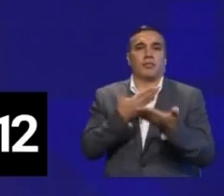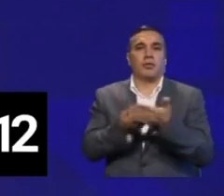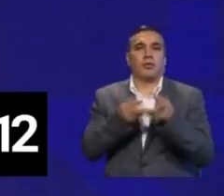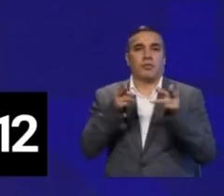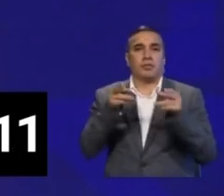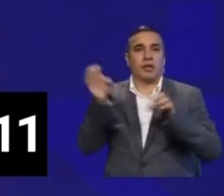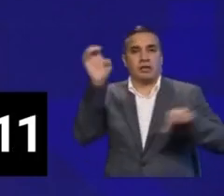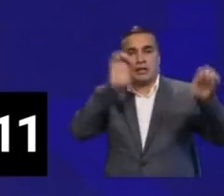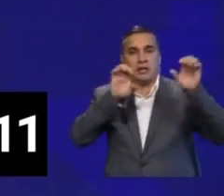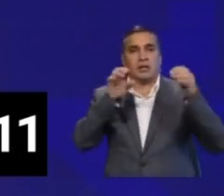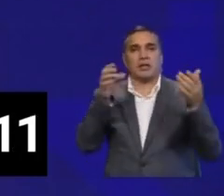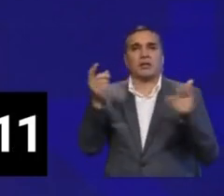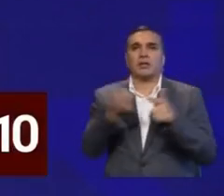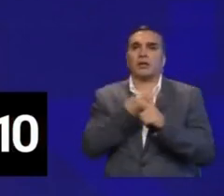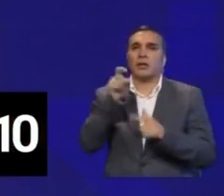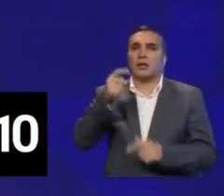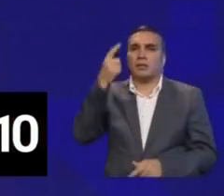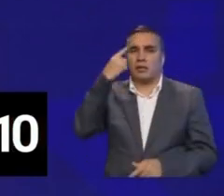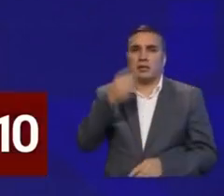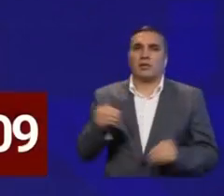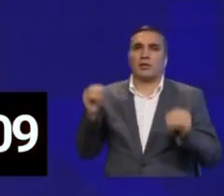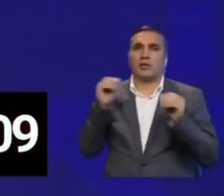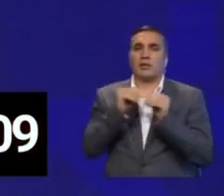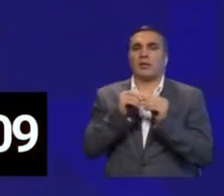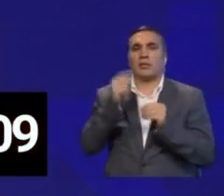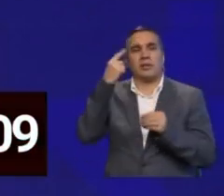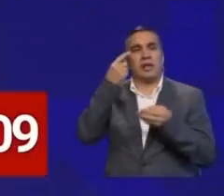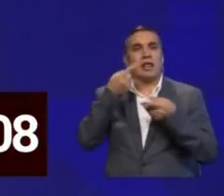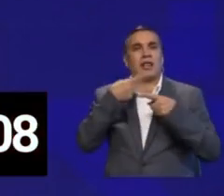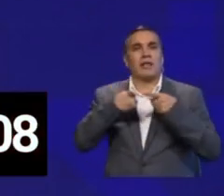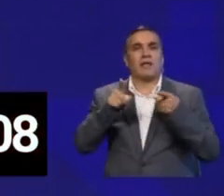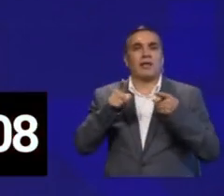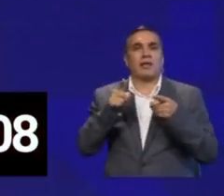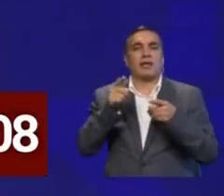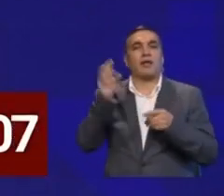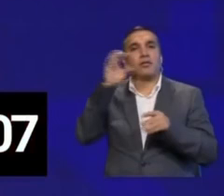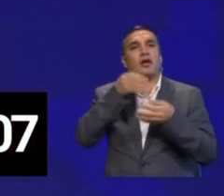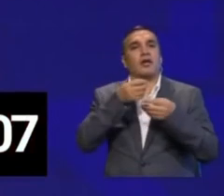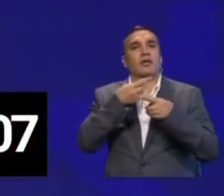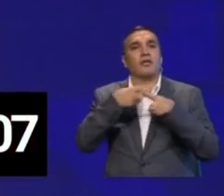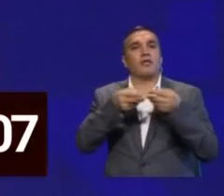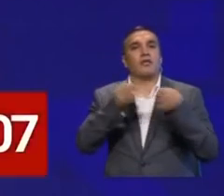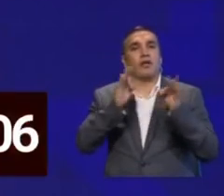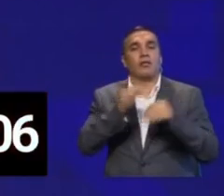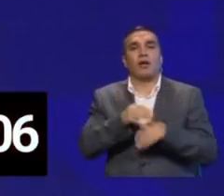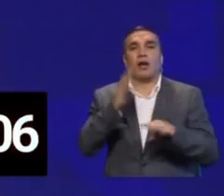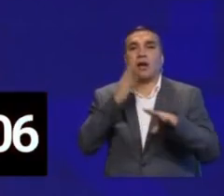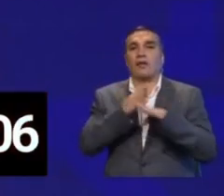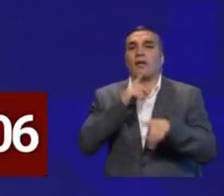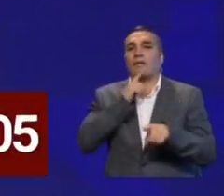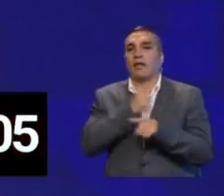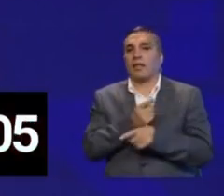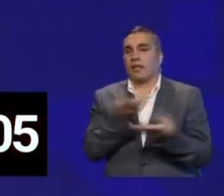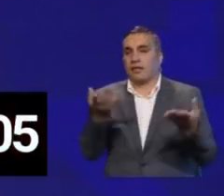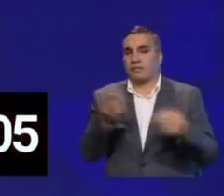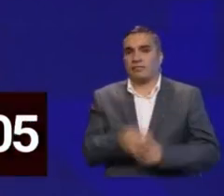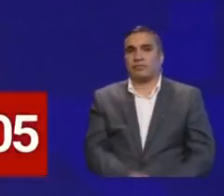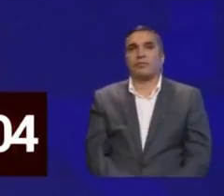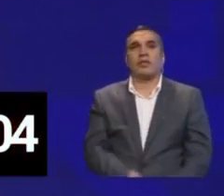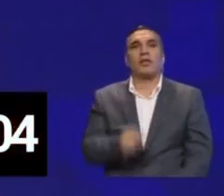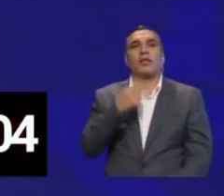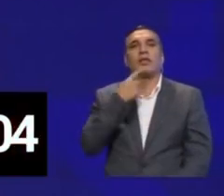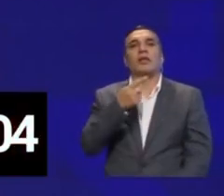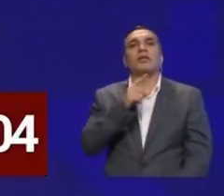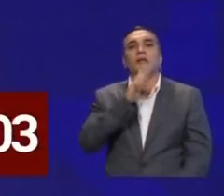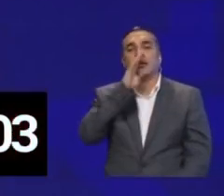mismas estrategias. Hay que pensar nuevo, hay que pensar distinto, hay que buscar alternativas, hay que hablar con la verdad, hay que ser honestos